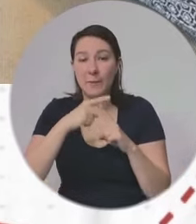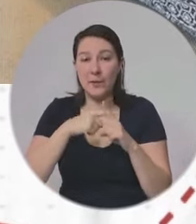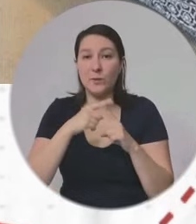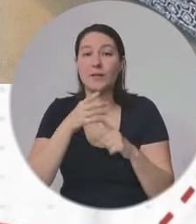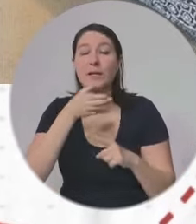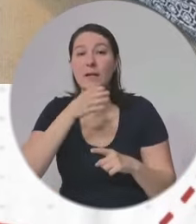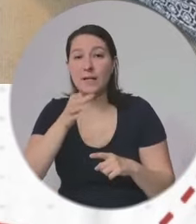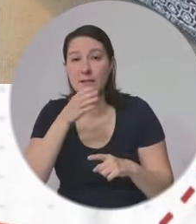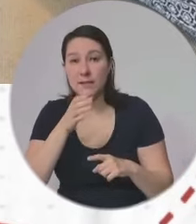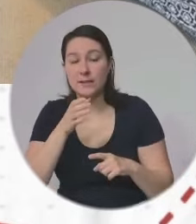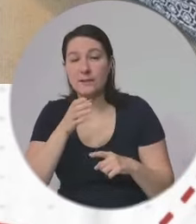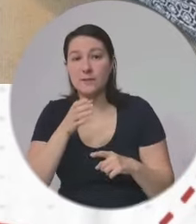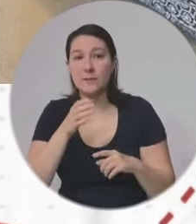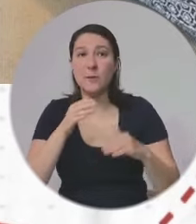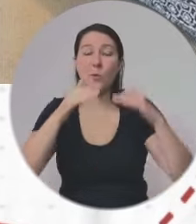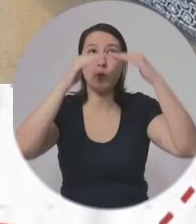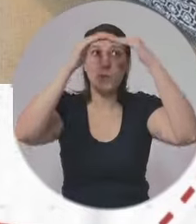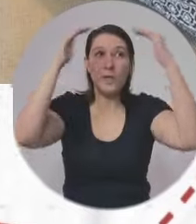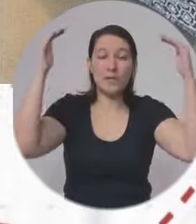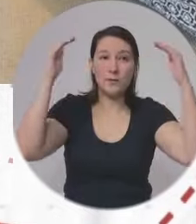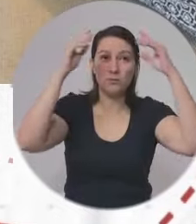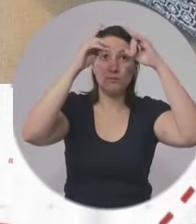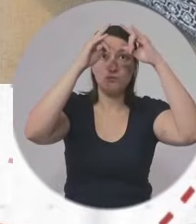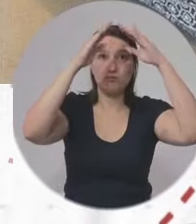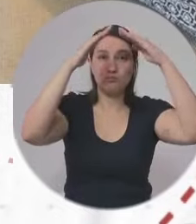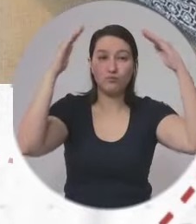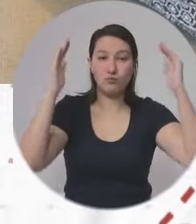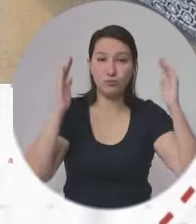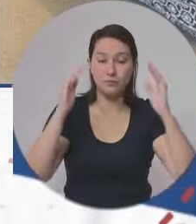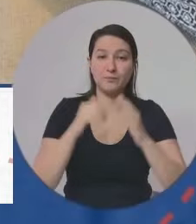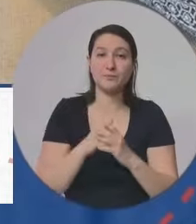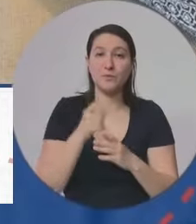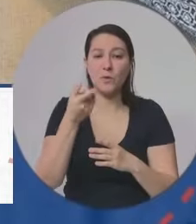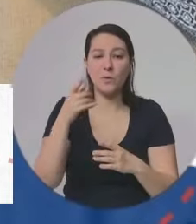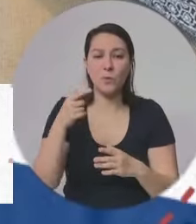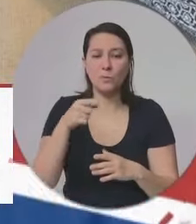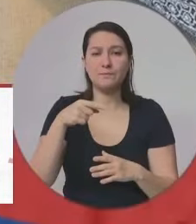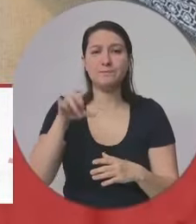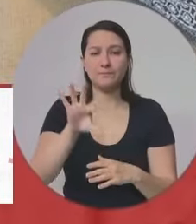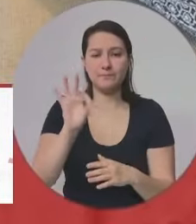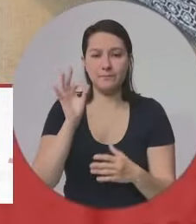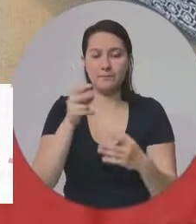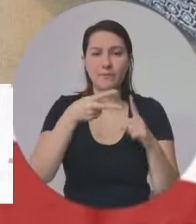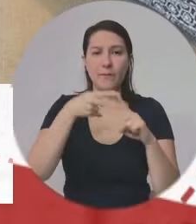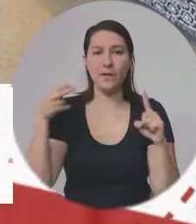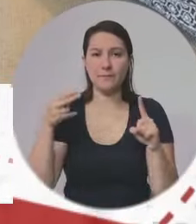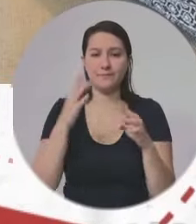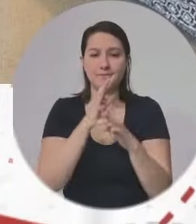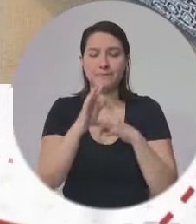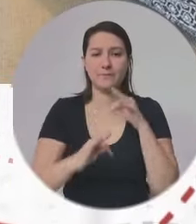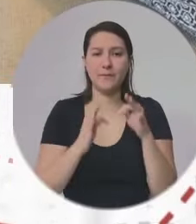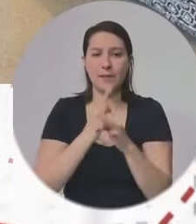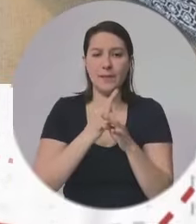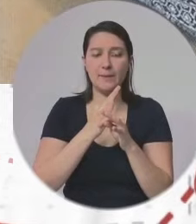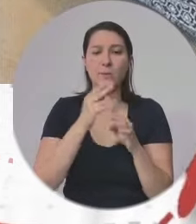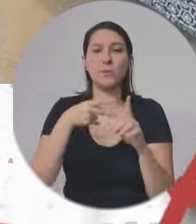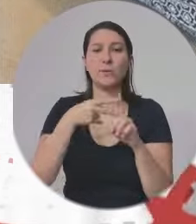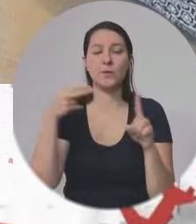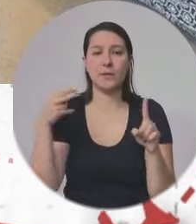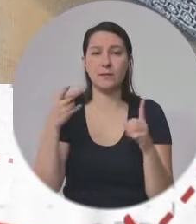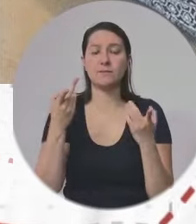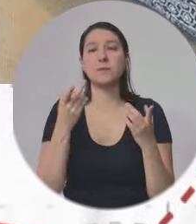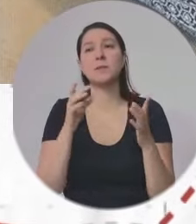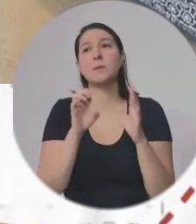cuenta este detalle a la hora de que ustedes seleccionen un hotel es importante que también tengan en cuenta el tema de el tipo de hotel y si les va a recibir por